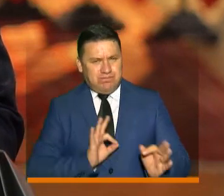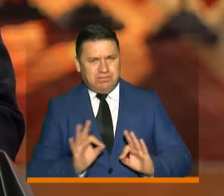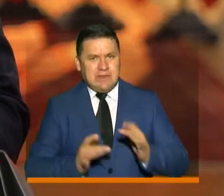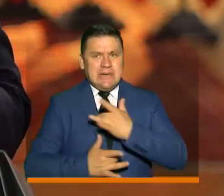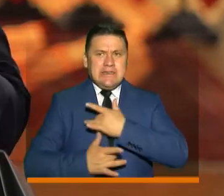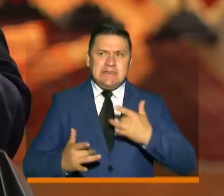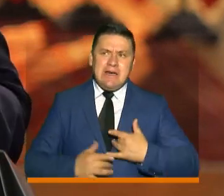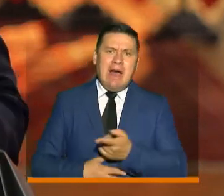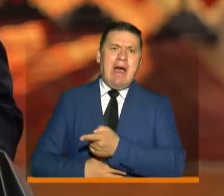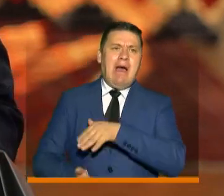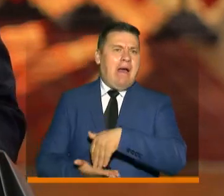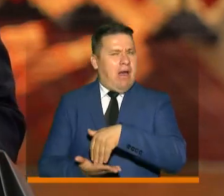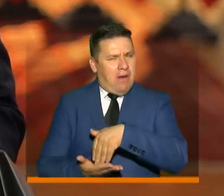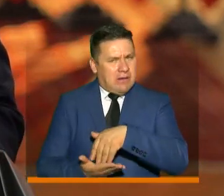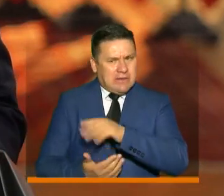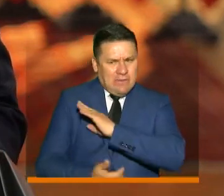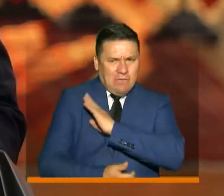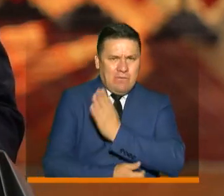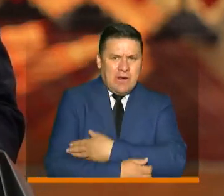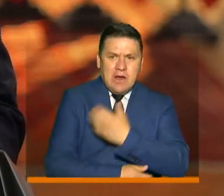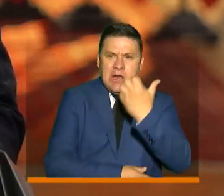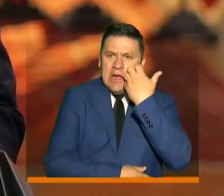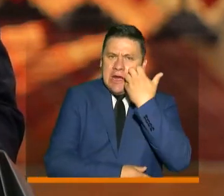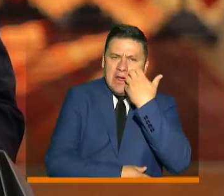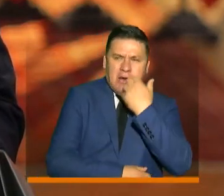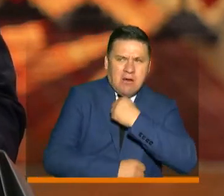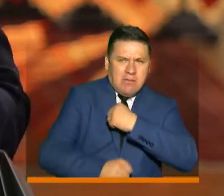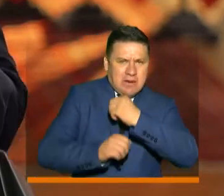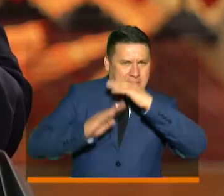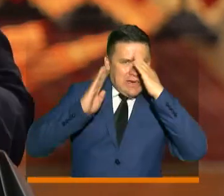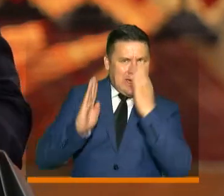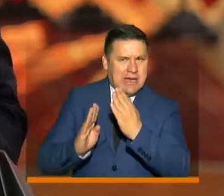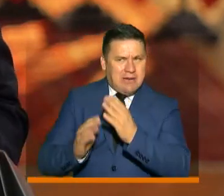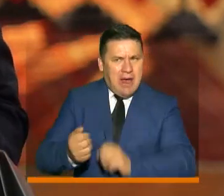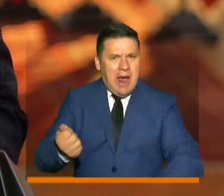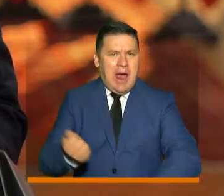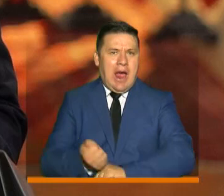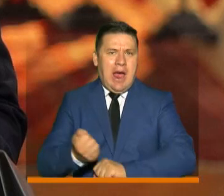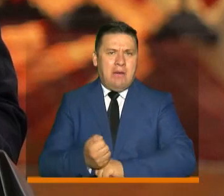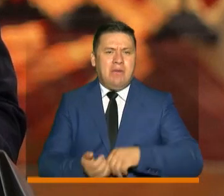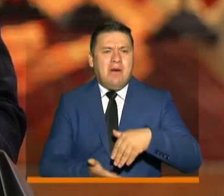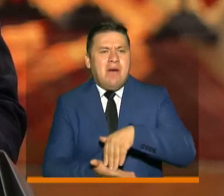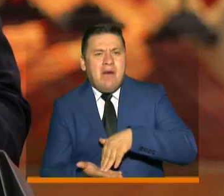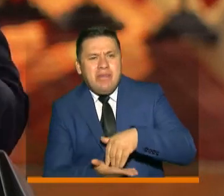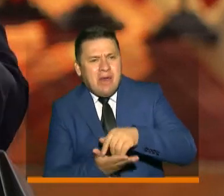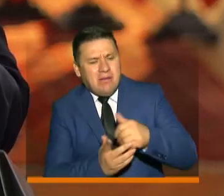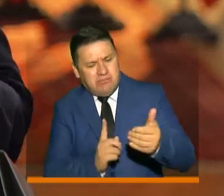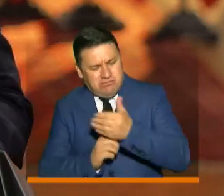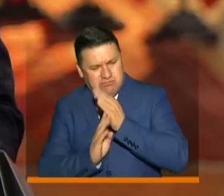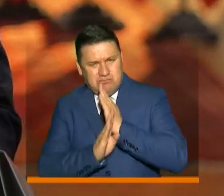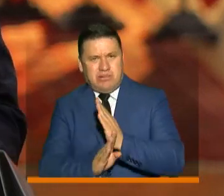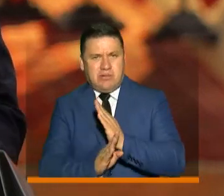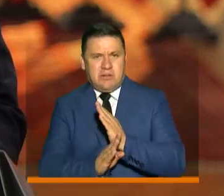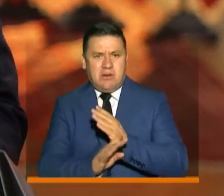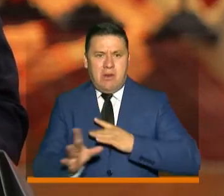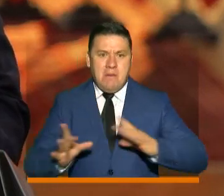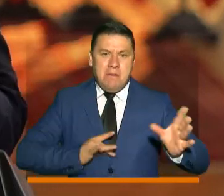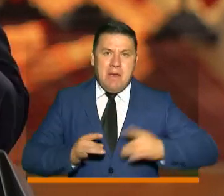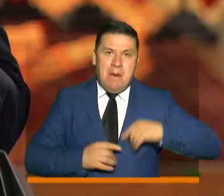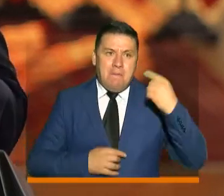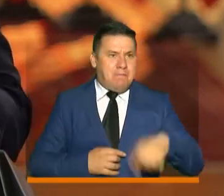de salud para enfrentar la fuerza de la enfermedad la protección de los más vulnerables por el contagio